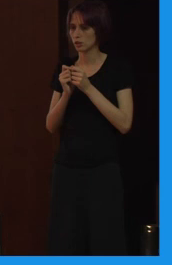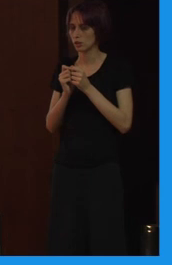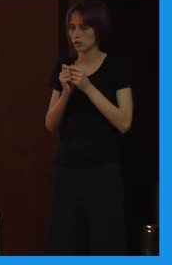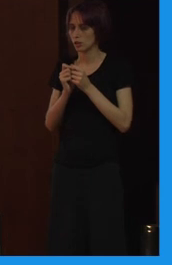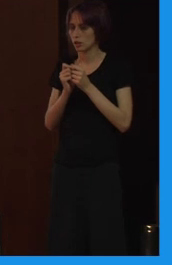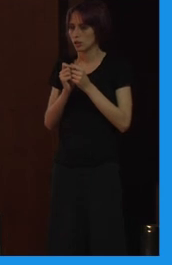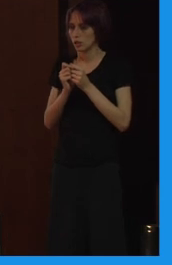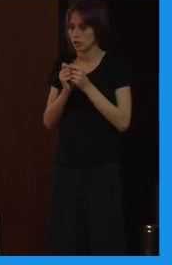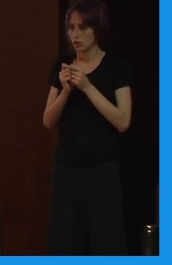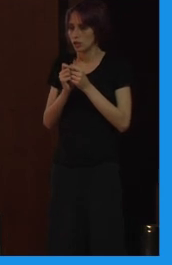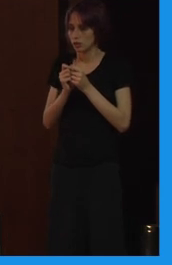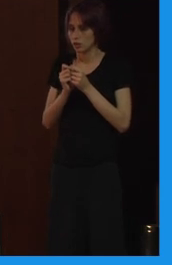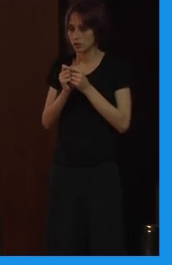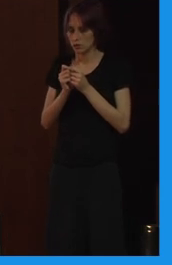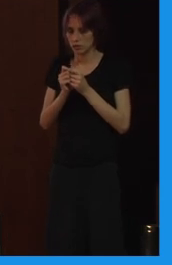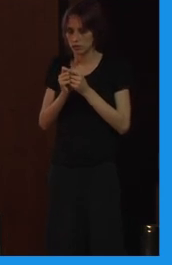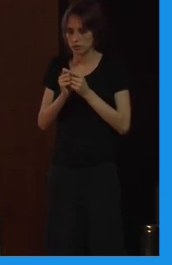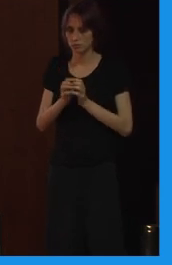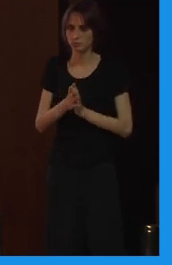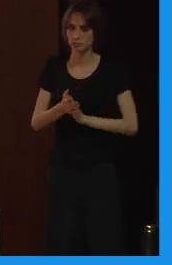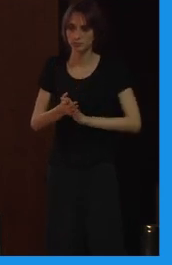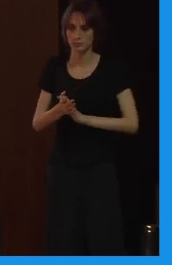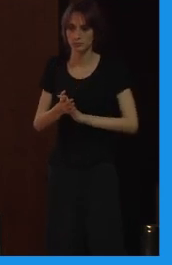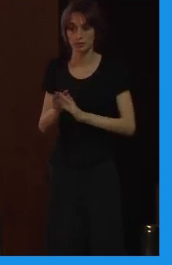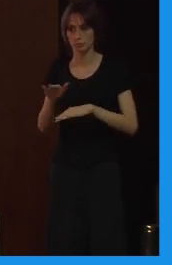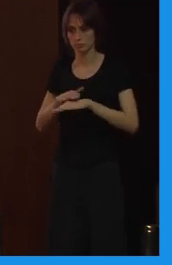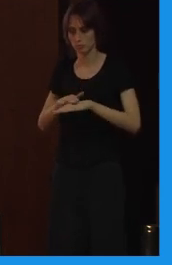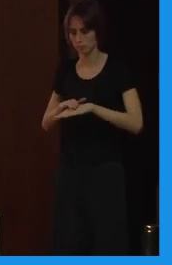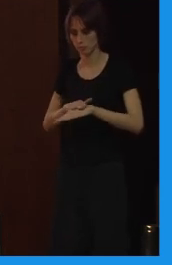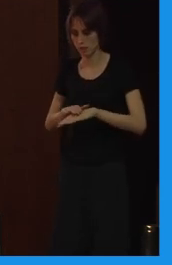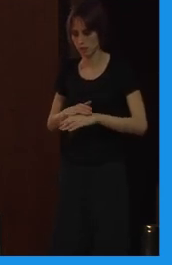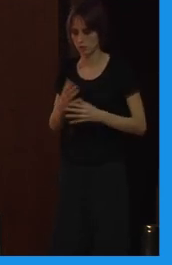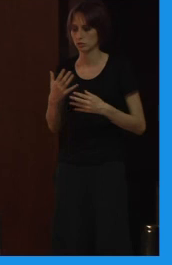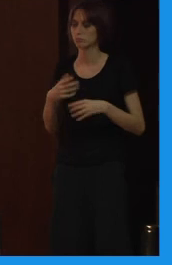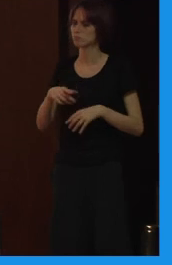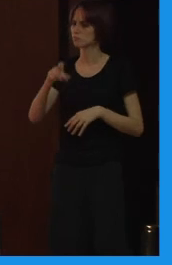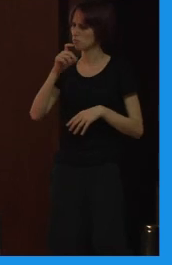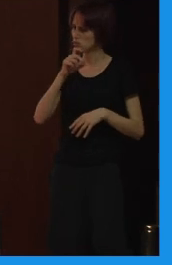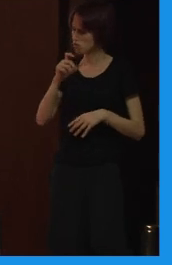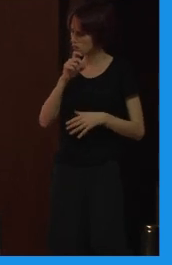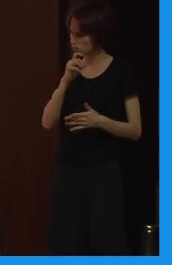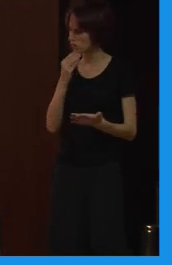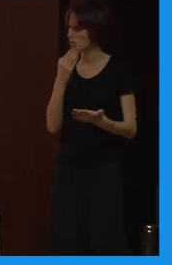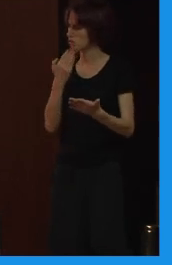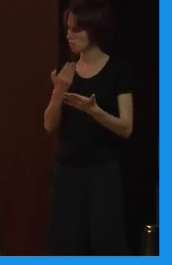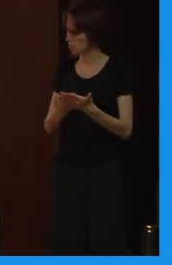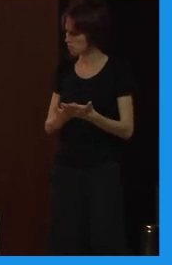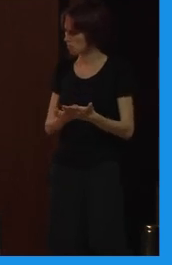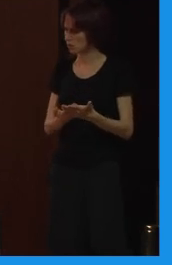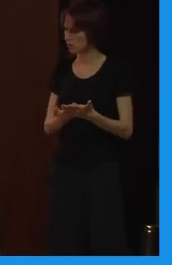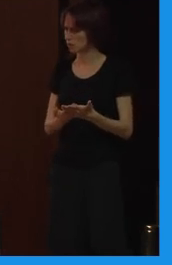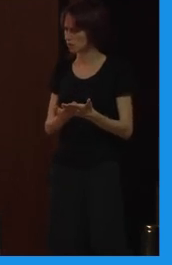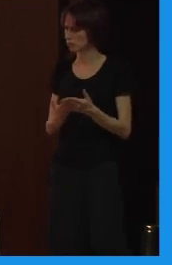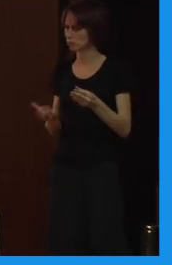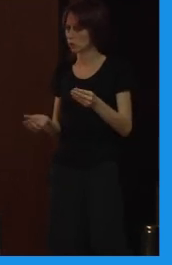cuando lo suplementamos. Se podría pedir selenio y zinc, pero es muy difícil de pedir. Y su suplementación, aunque